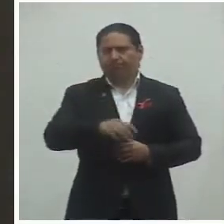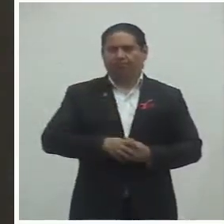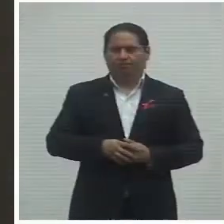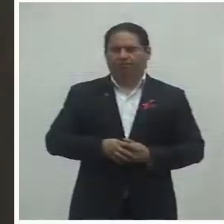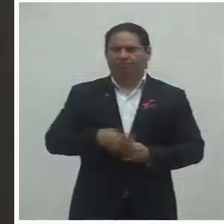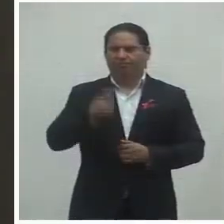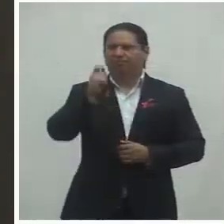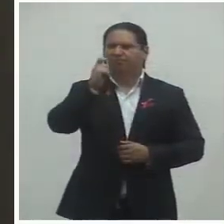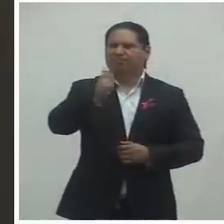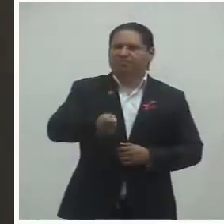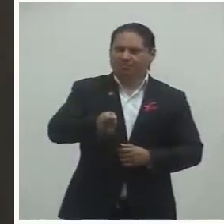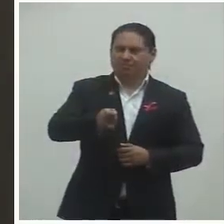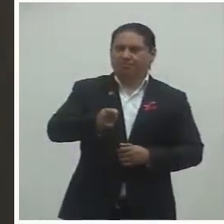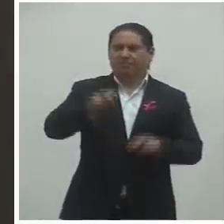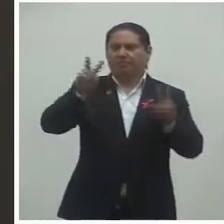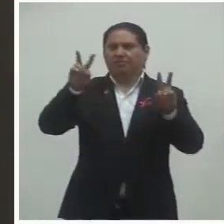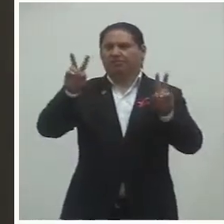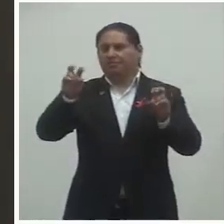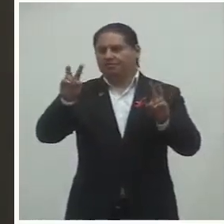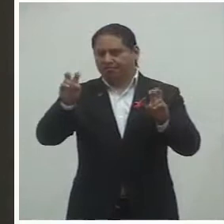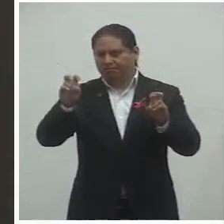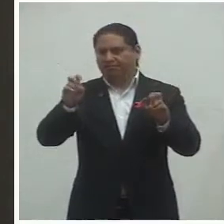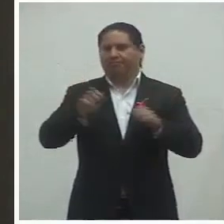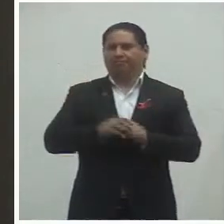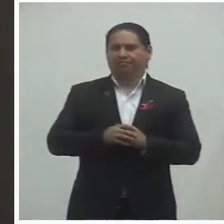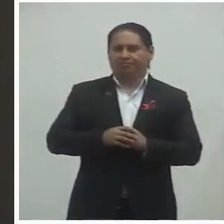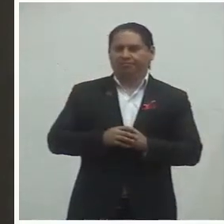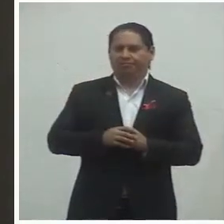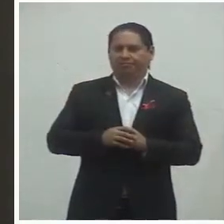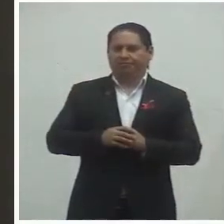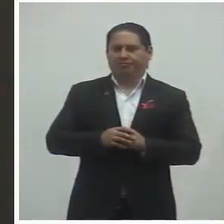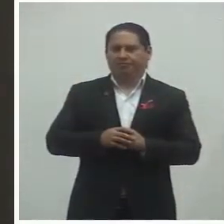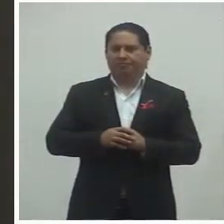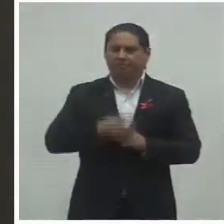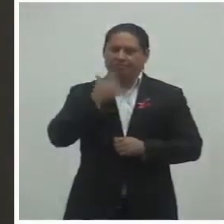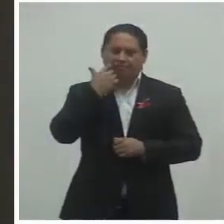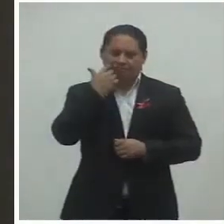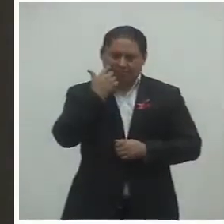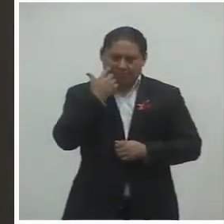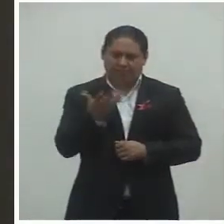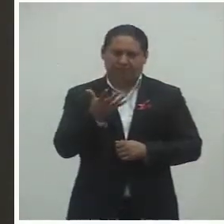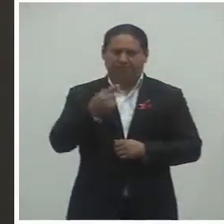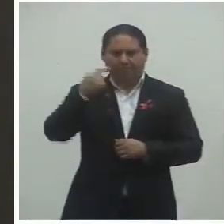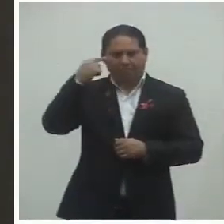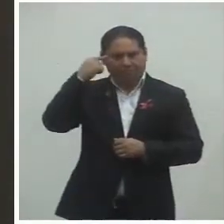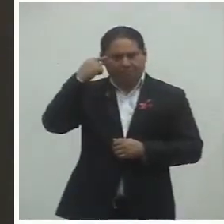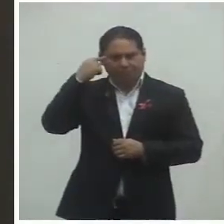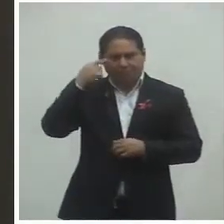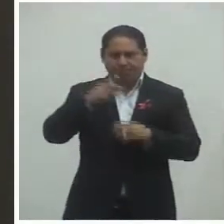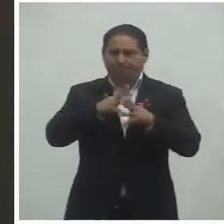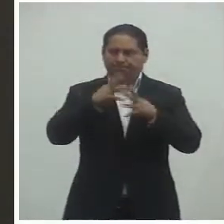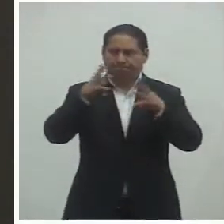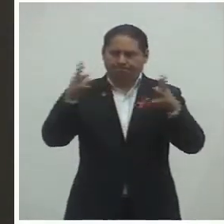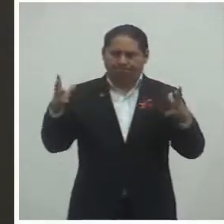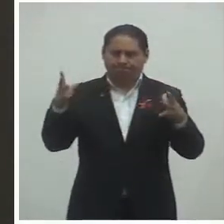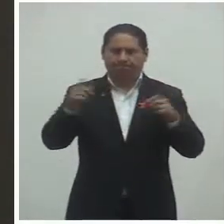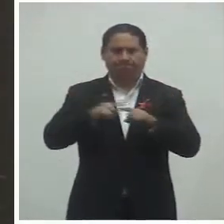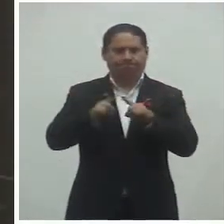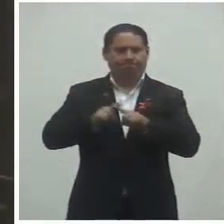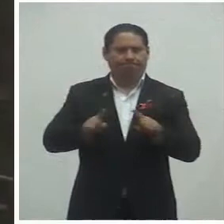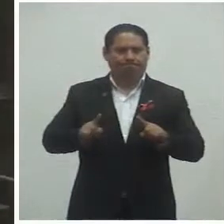es un asunto nacional y que por eso mismo requiere de reflexiones amplias y